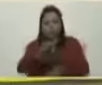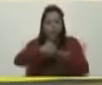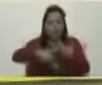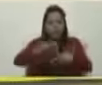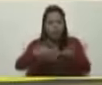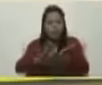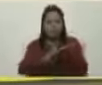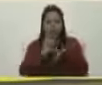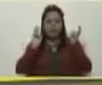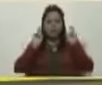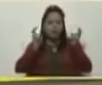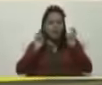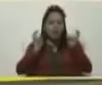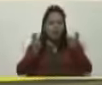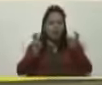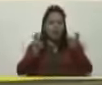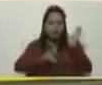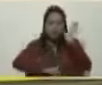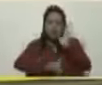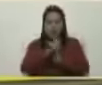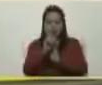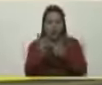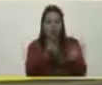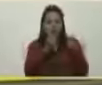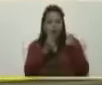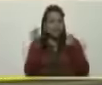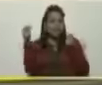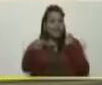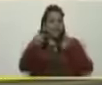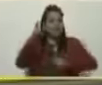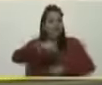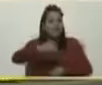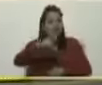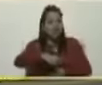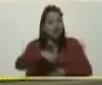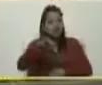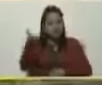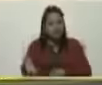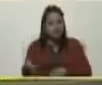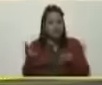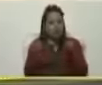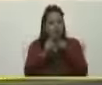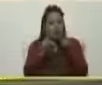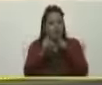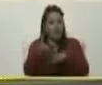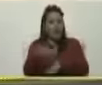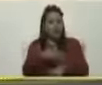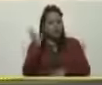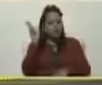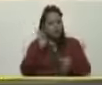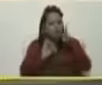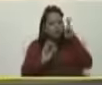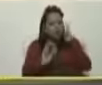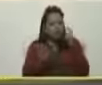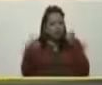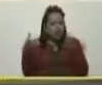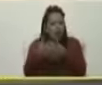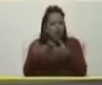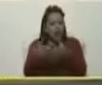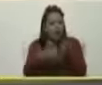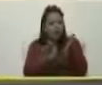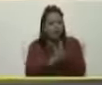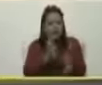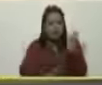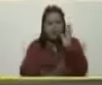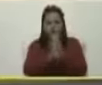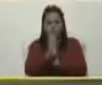tema de la producción. Es súper necesaria, usted bien lo sabe, y lo he escuchado en alocuciones conversando el tema productivo